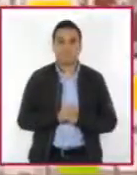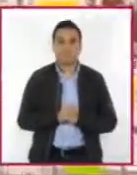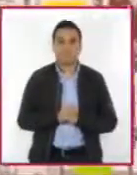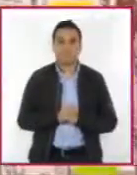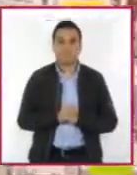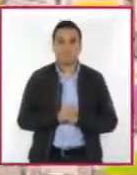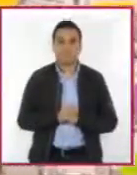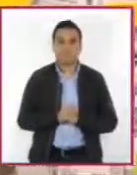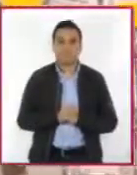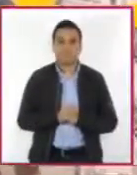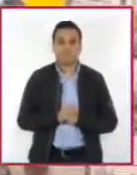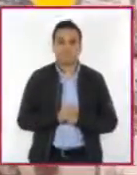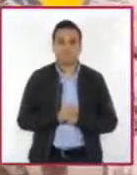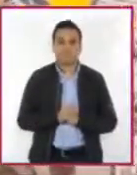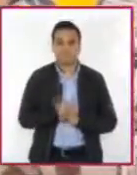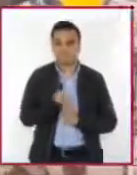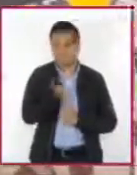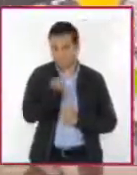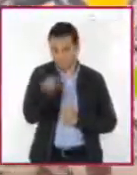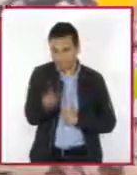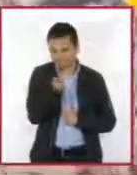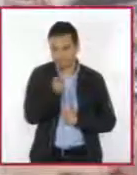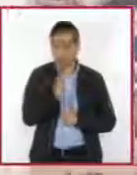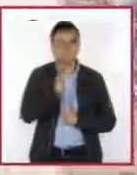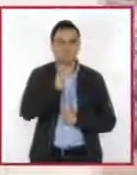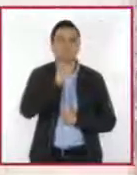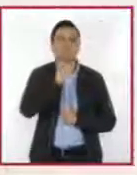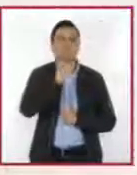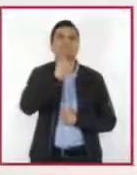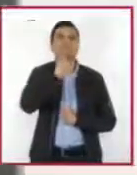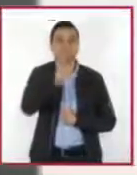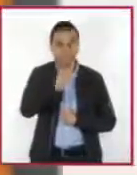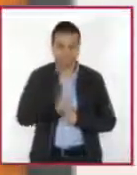Y la pregunta dice así.